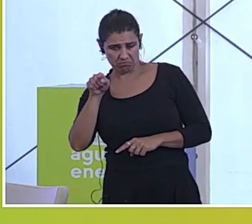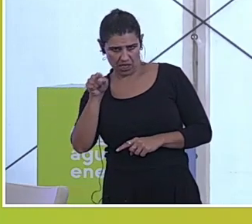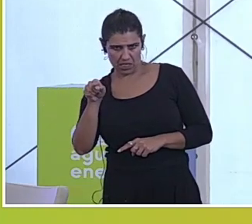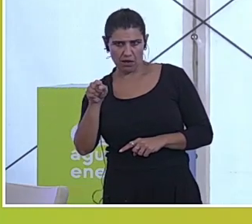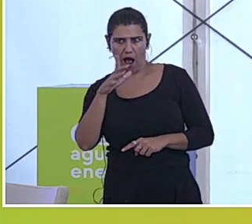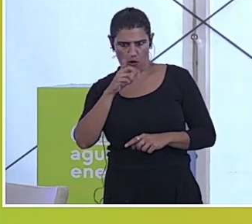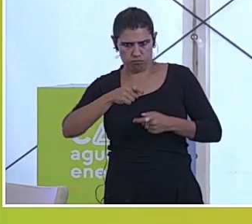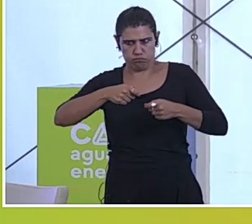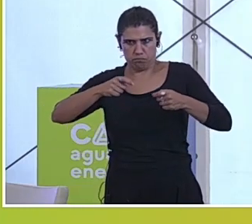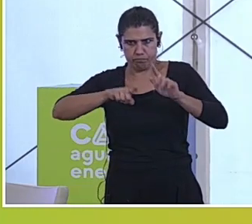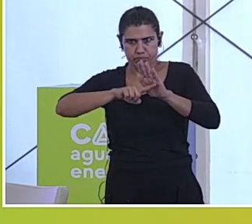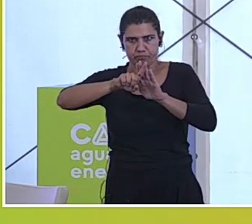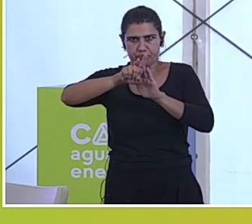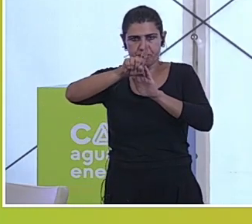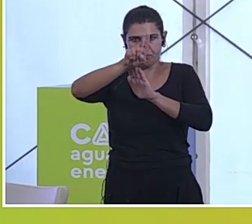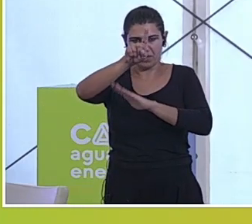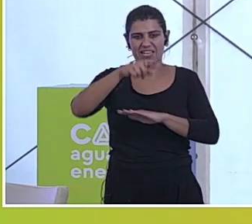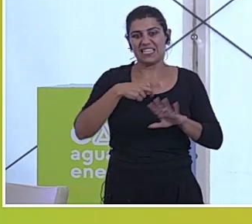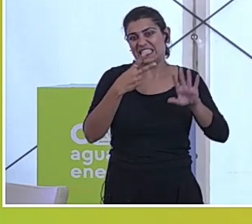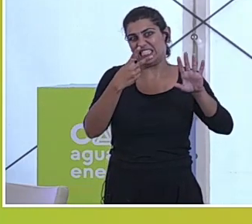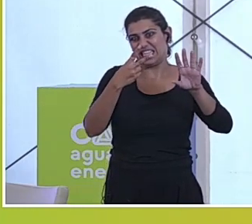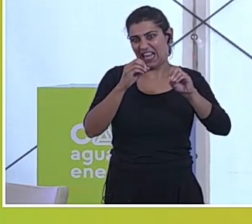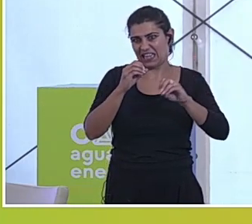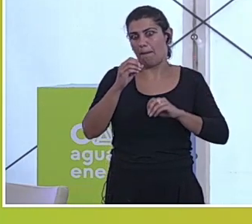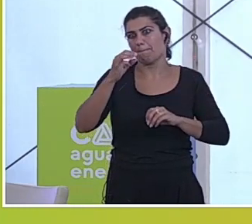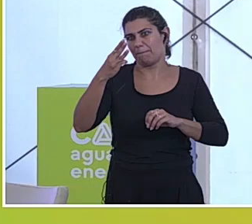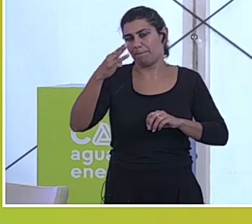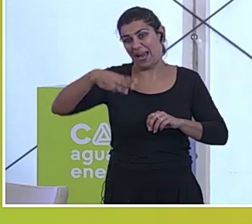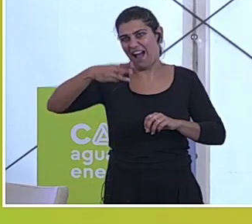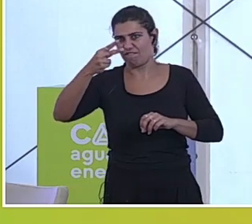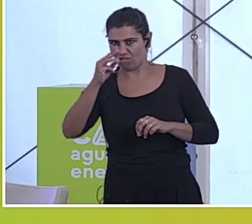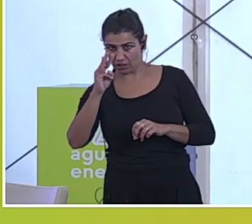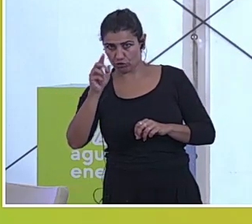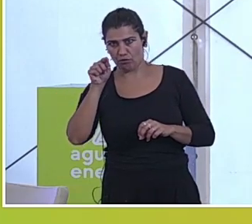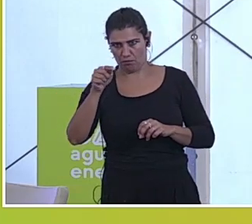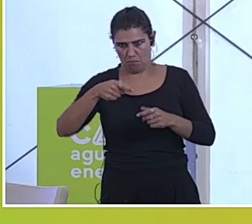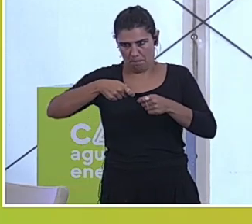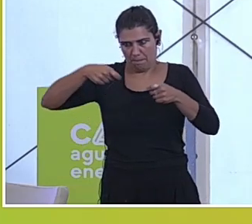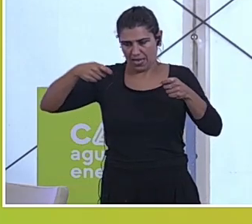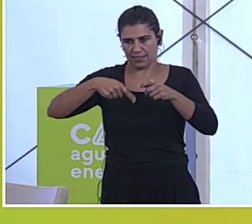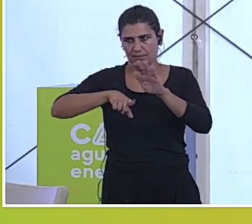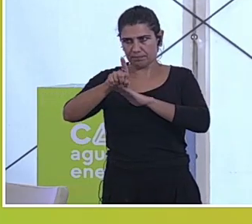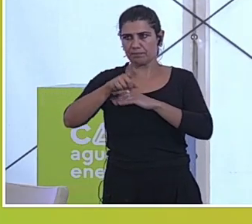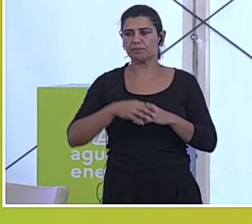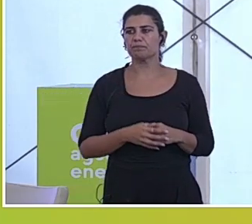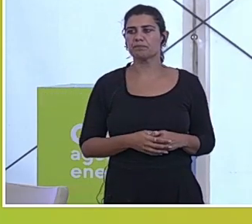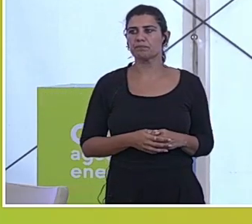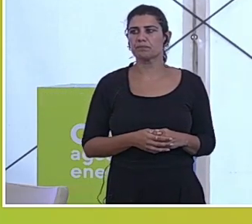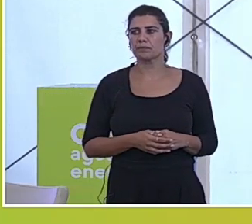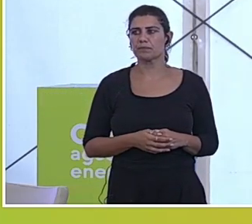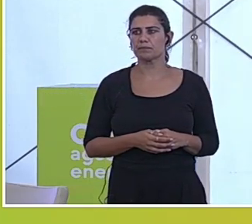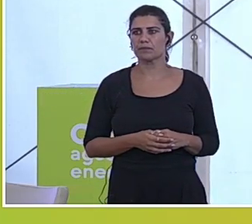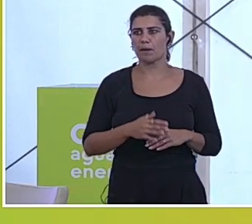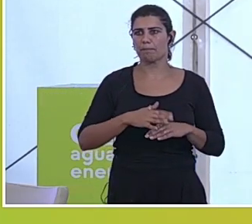idea, se ha aumentado en torno a unos 170 megavatios más de esa cifra de lo que está ahí. Esto está para que se hagan una idea. De